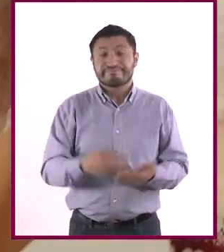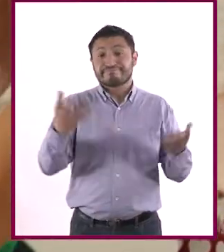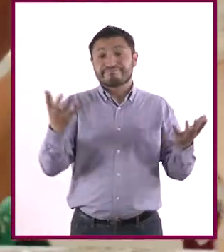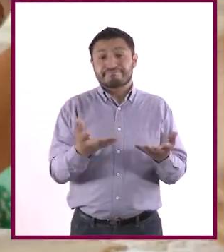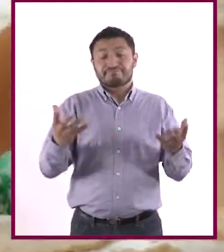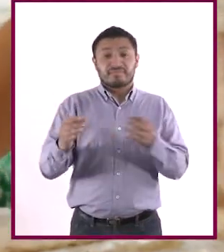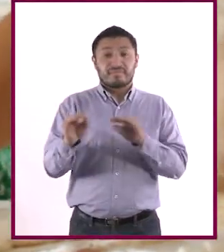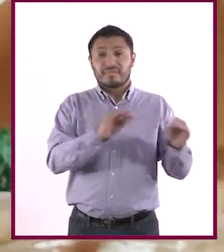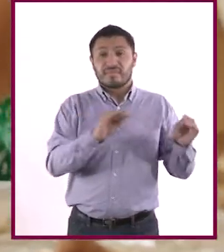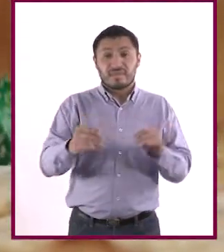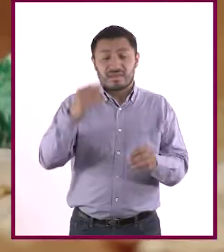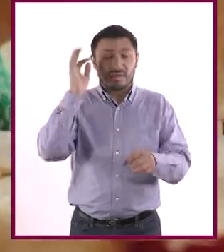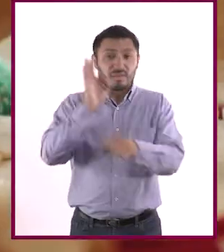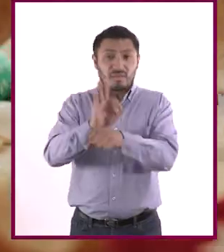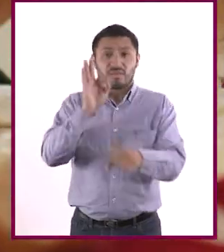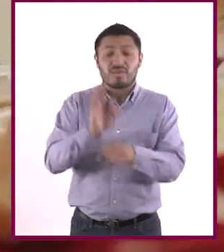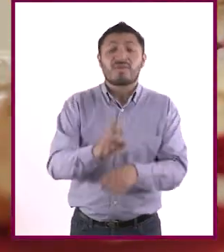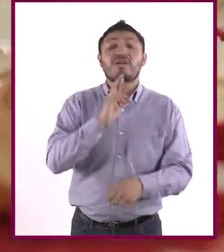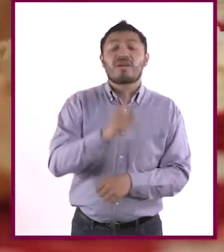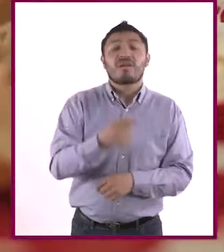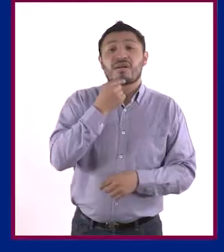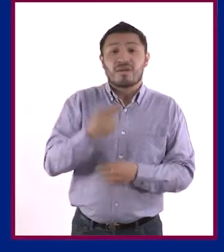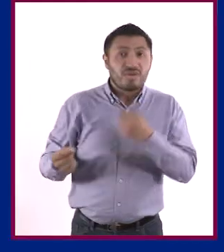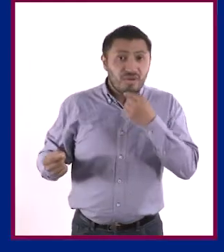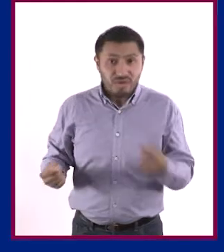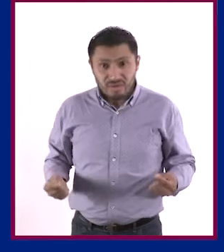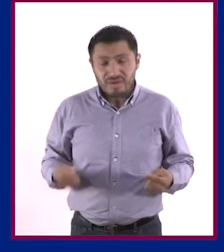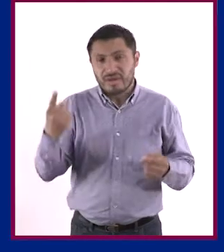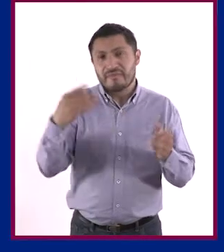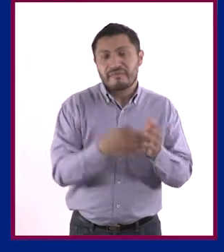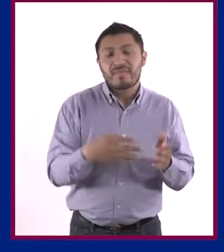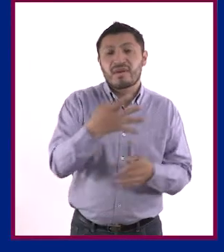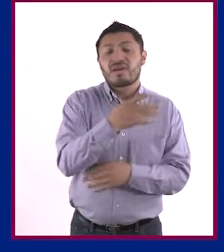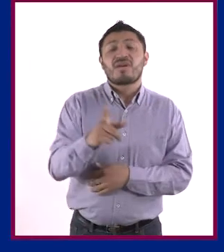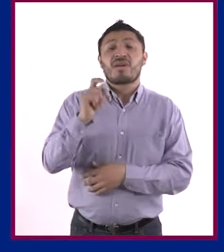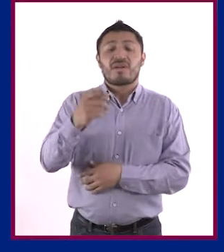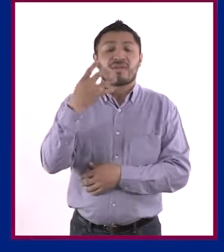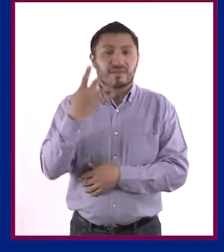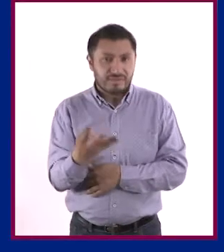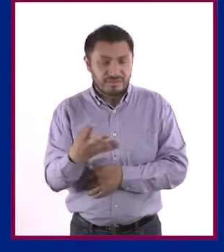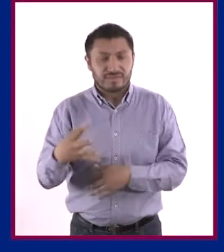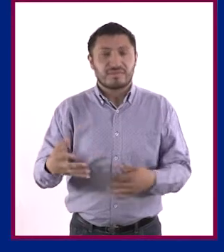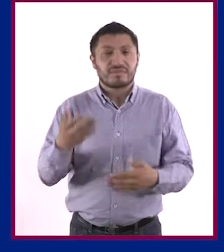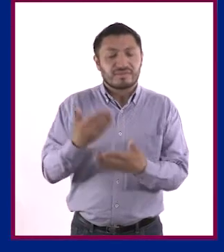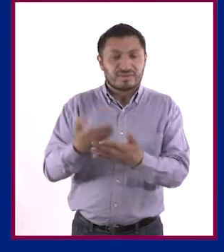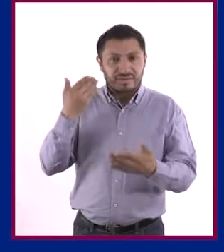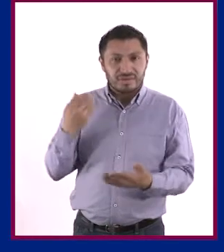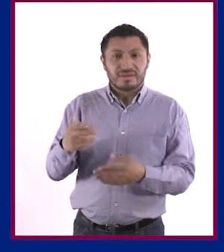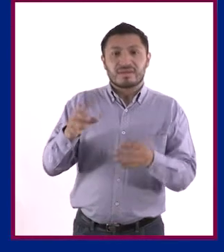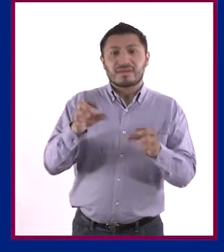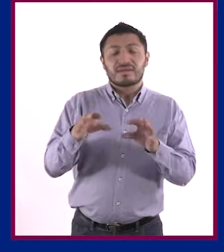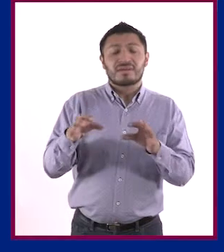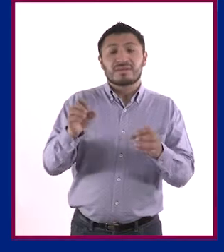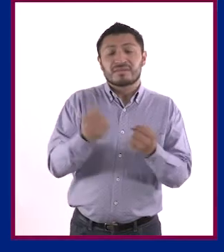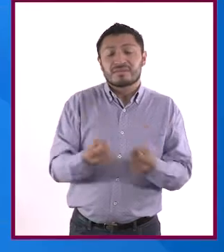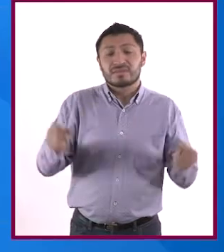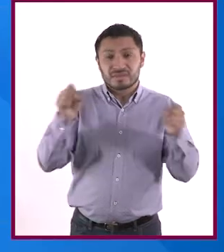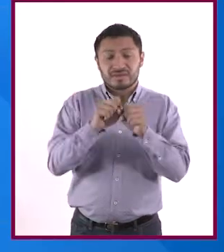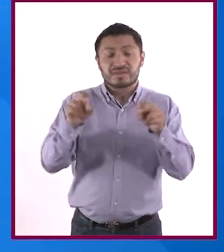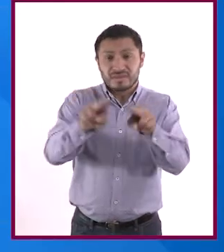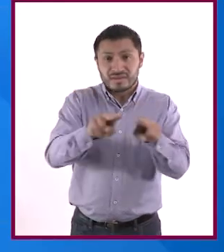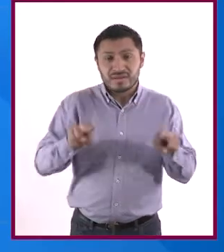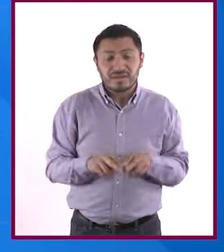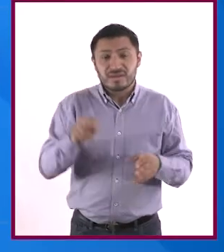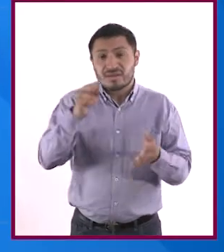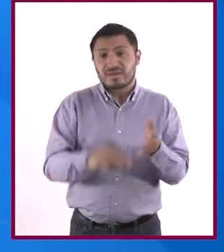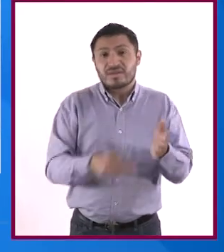un movimiento para proteger mejor a la infancia. En 1924, la entonces llamada Sociedad de Naciones aprobó